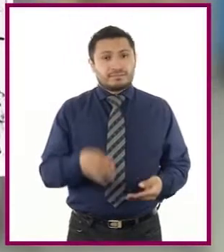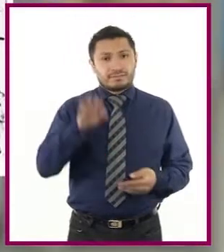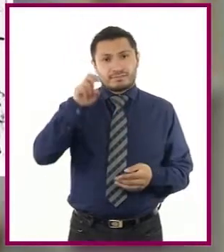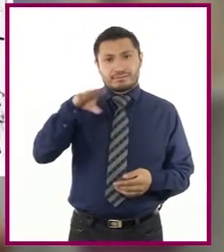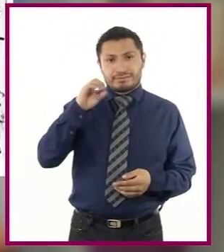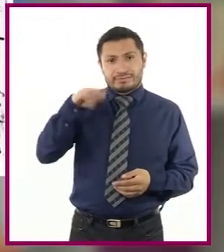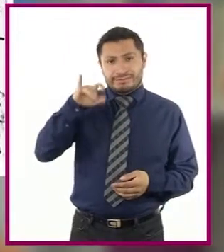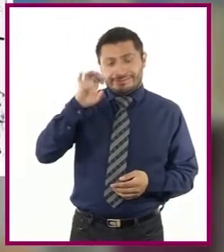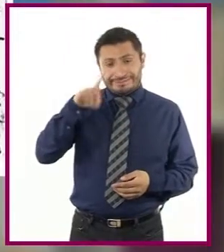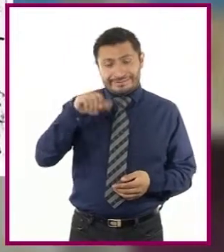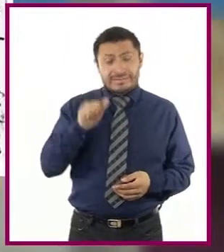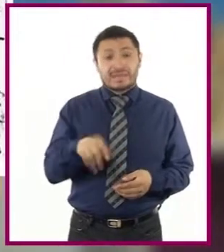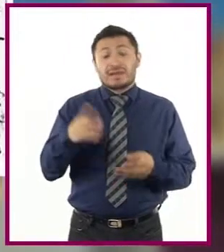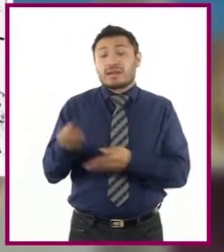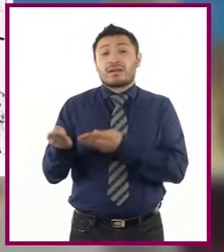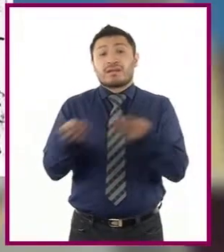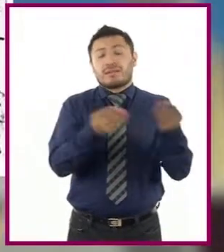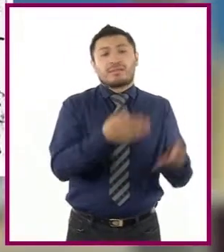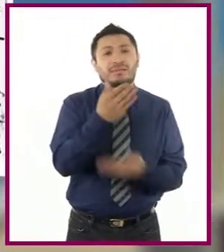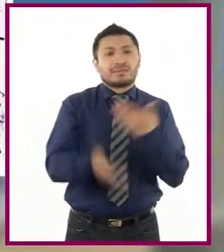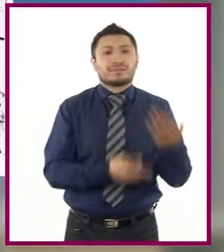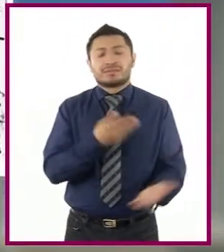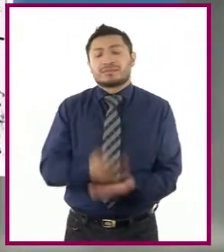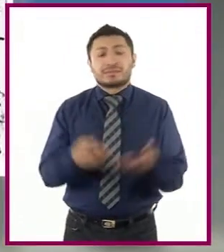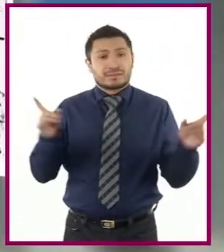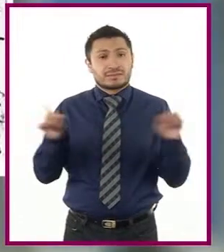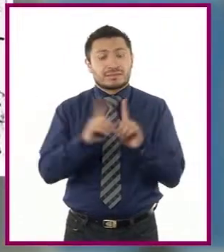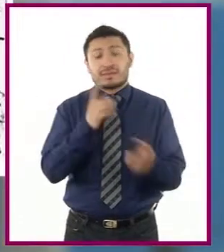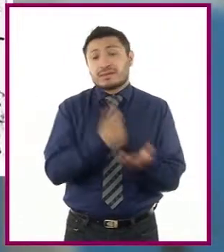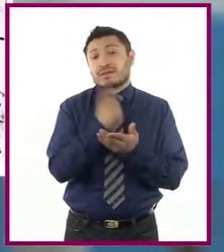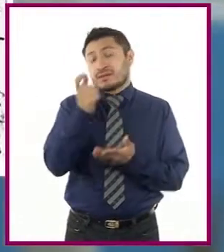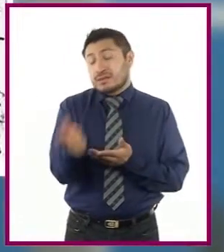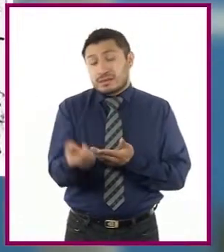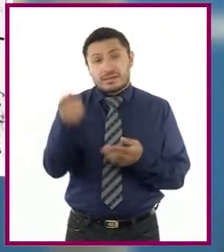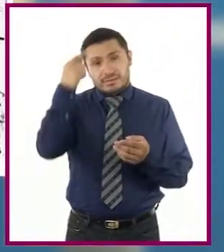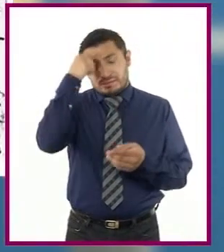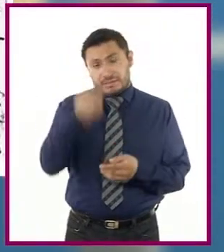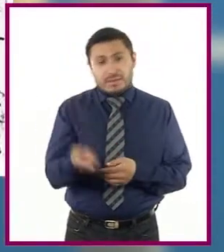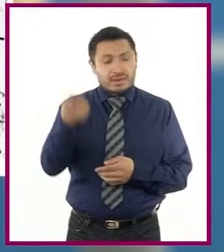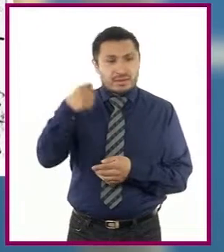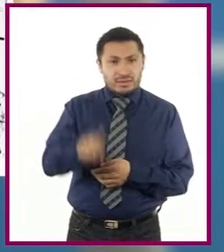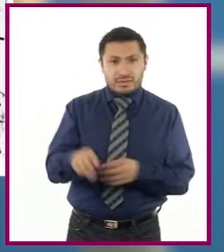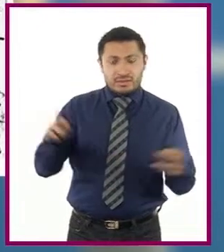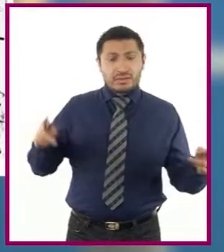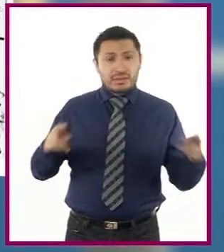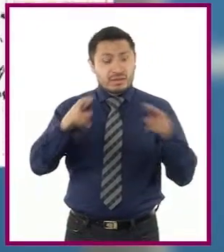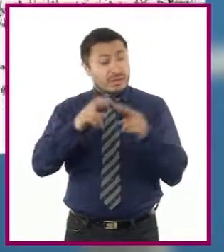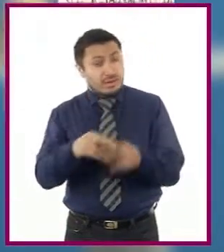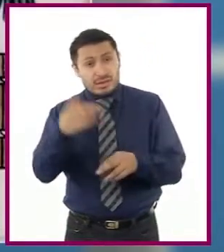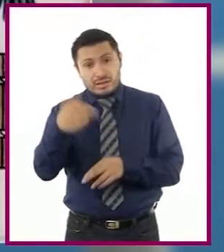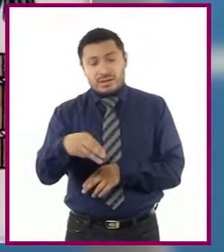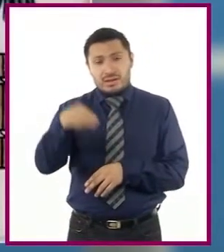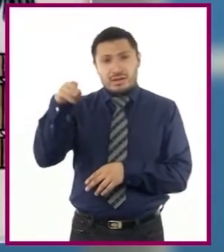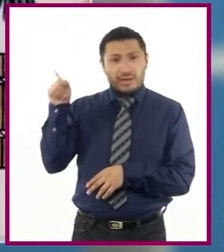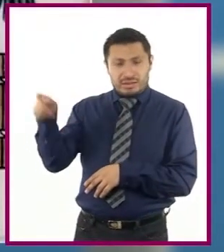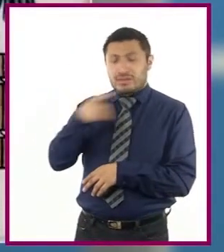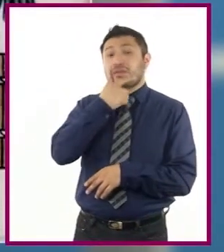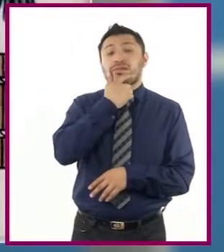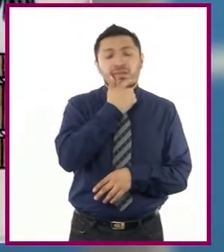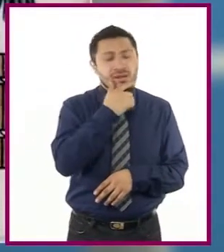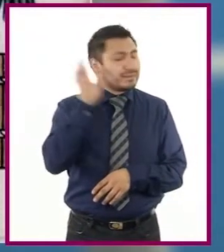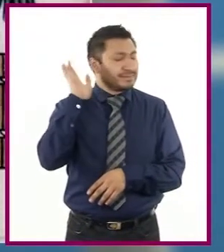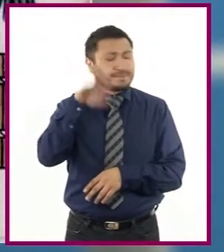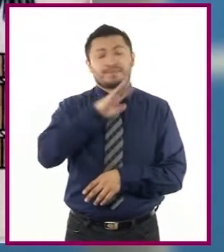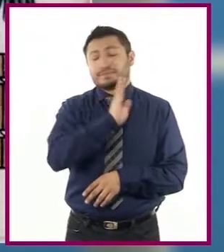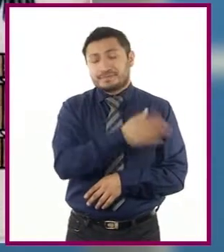el repartimiento, el servicio personal y el pago de tributo a las órdenes religiosas y a la monarquía española formaron parte